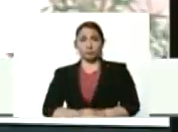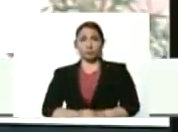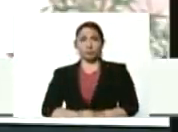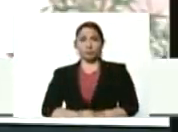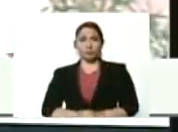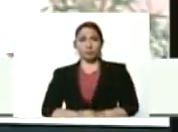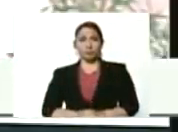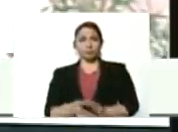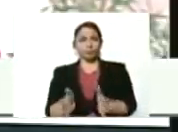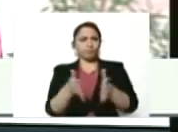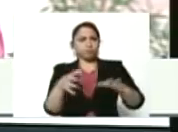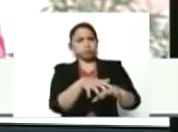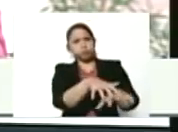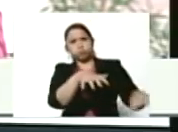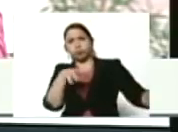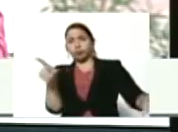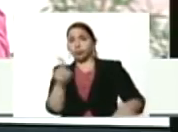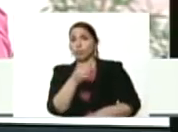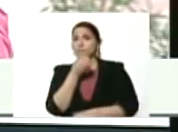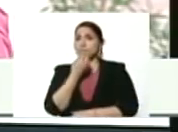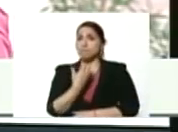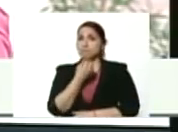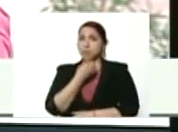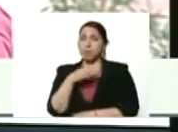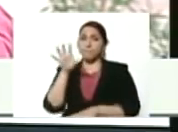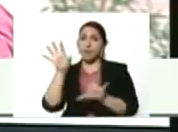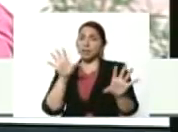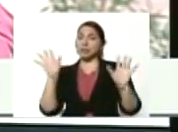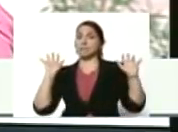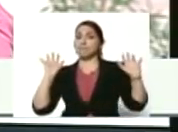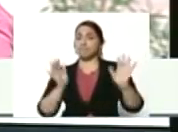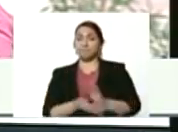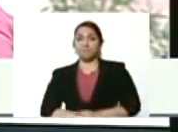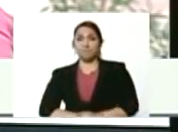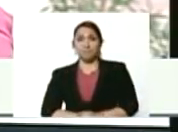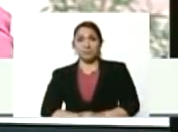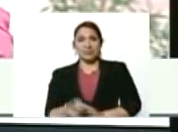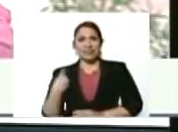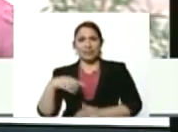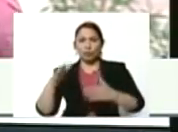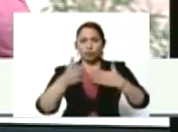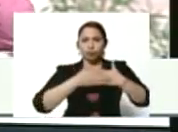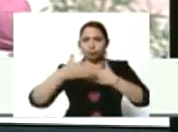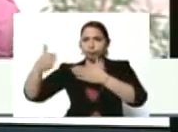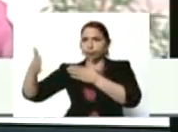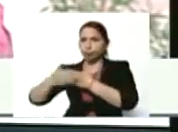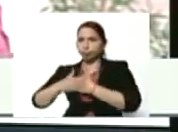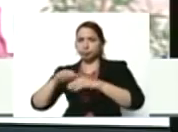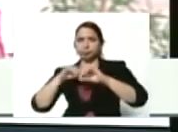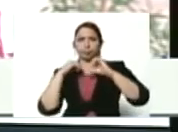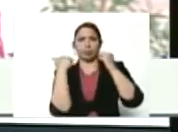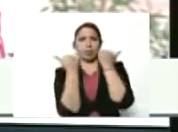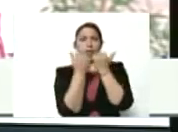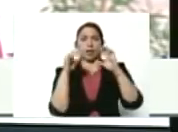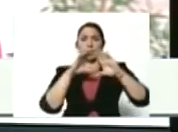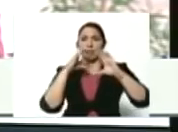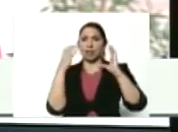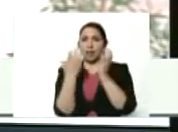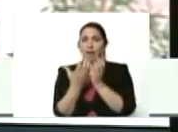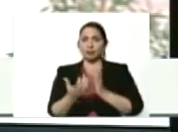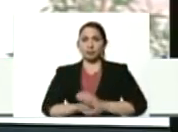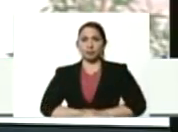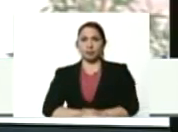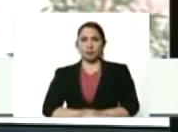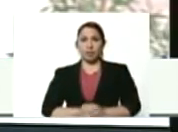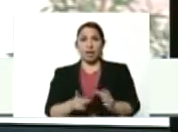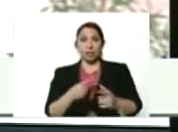Y a la gran mayoría no les ha ido tan bien. Y han tenido que cerrar las aulas de clase.